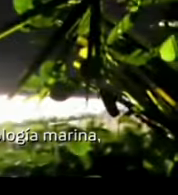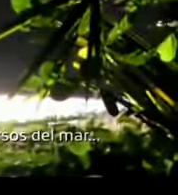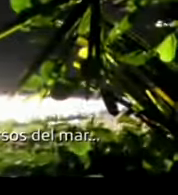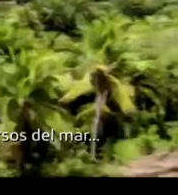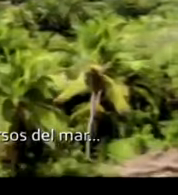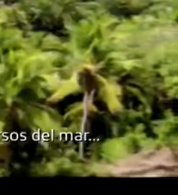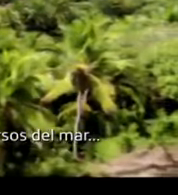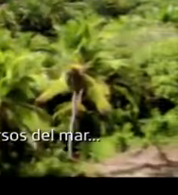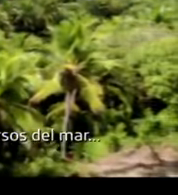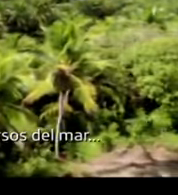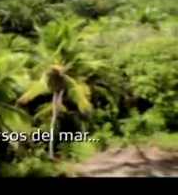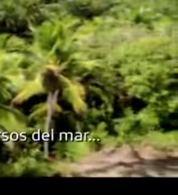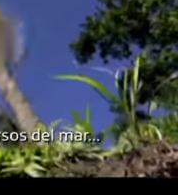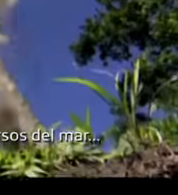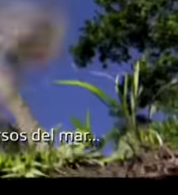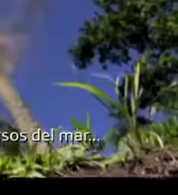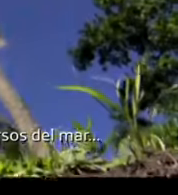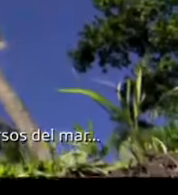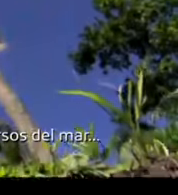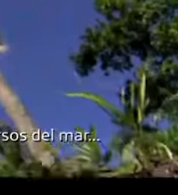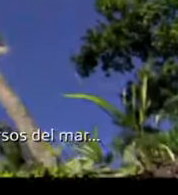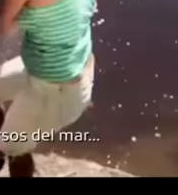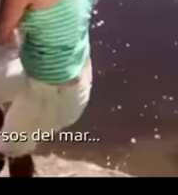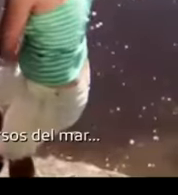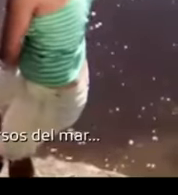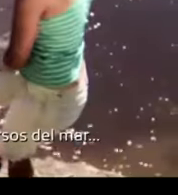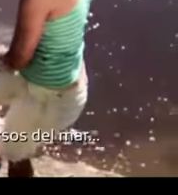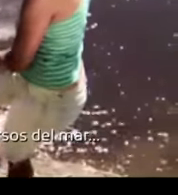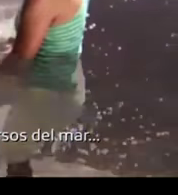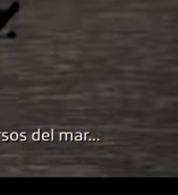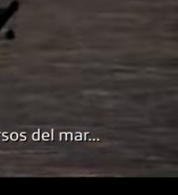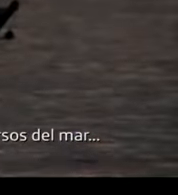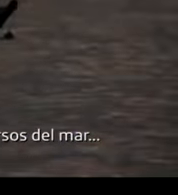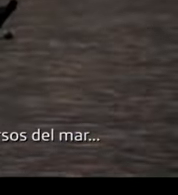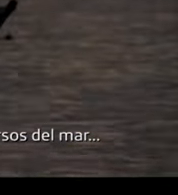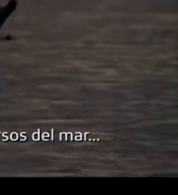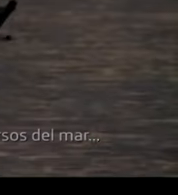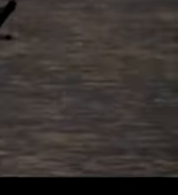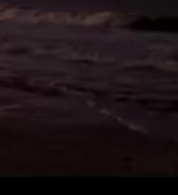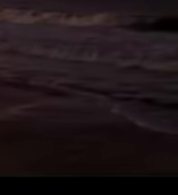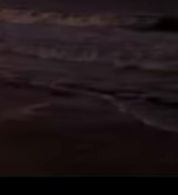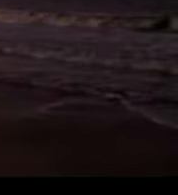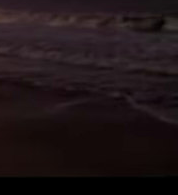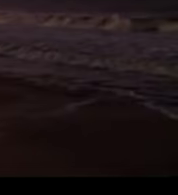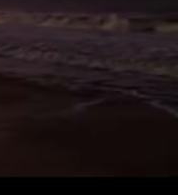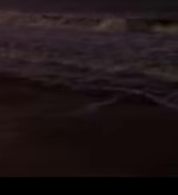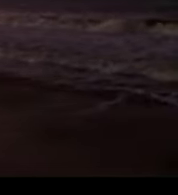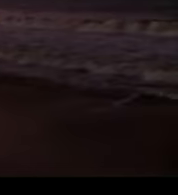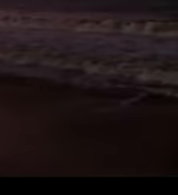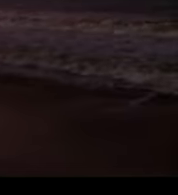meio ambiente. Como cuidar mais do pescado, como não predar o pescado para não faltar.